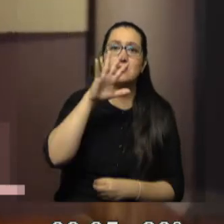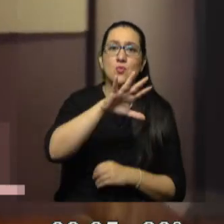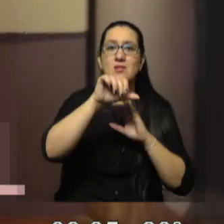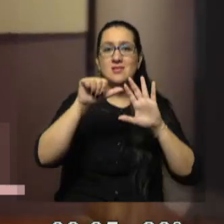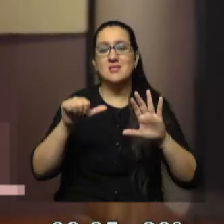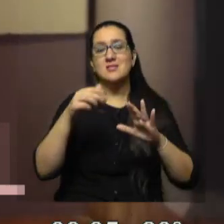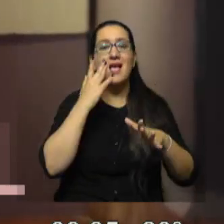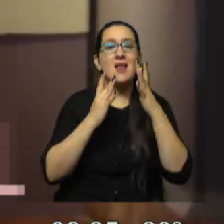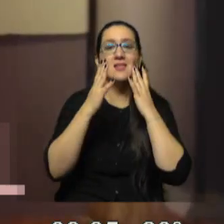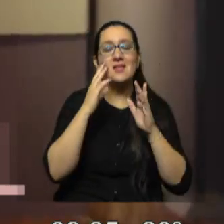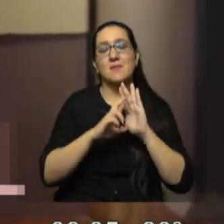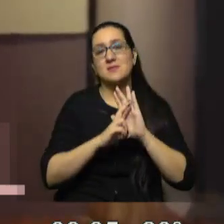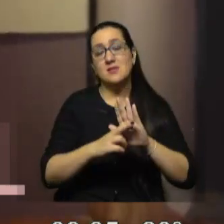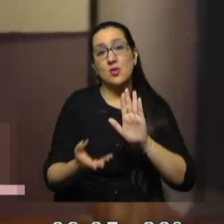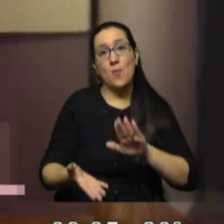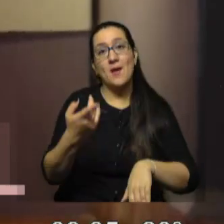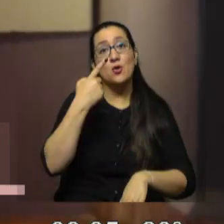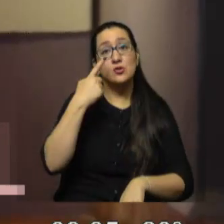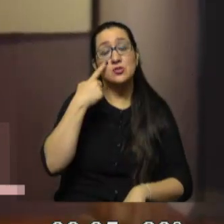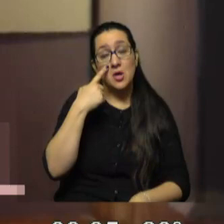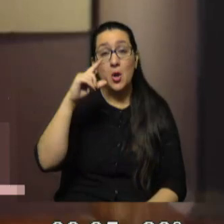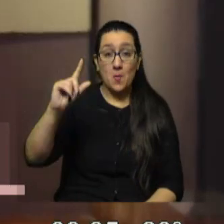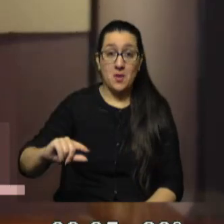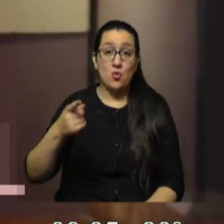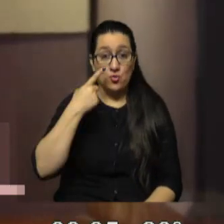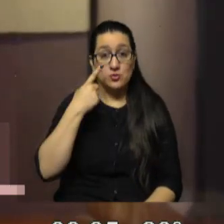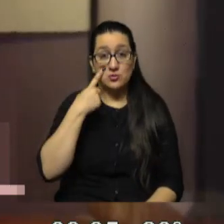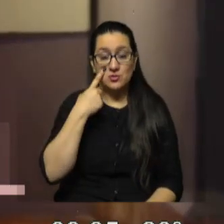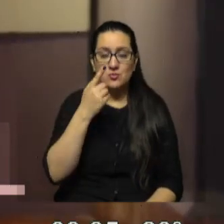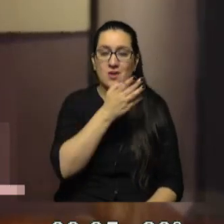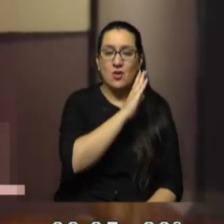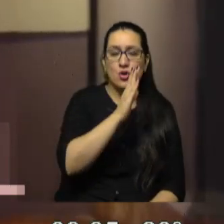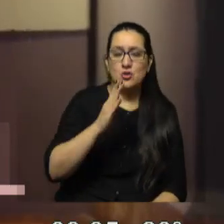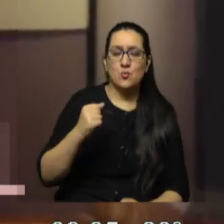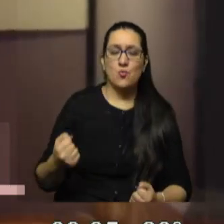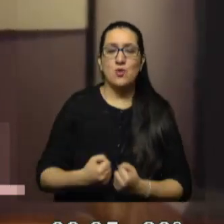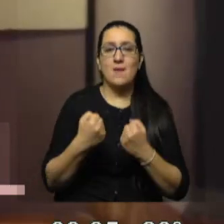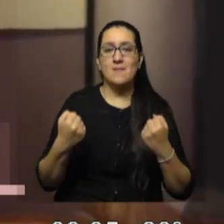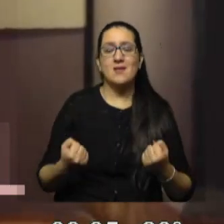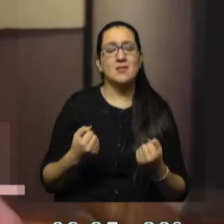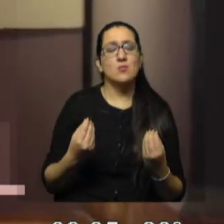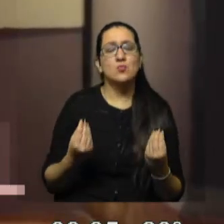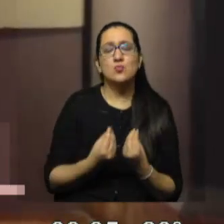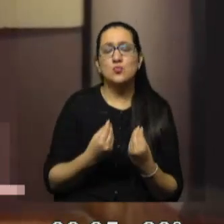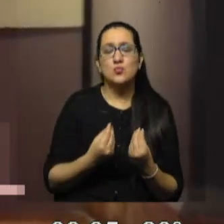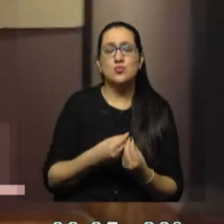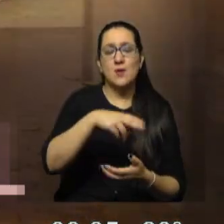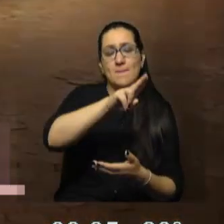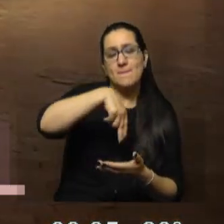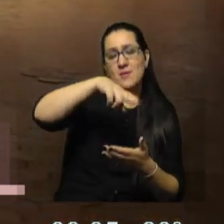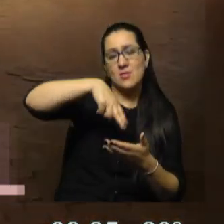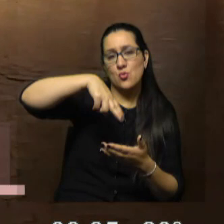artistas representados, de los más conocidos a los menos conocidos. Es una colección muy amplia de cientos de obras en óleo y en